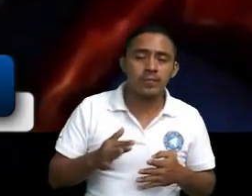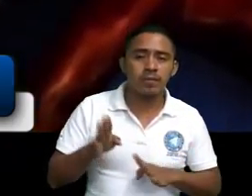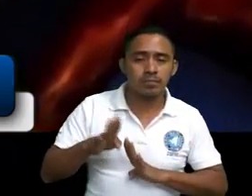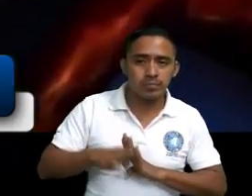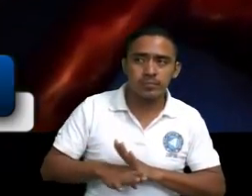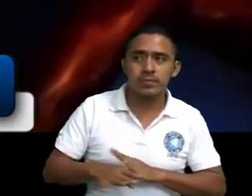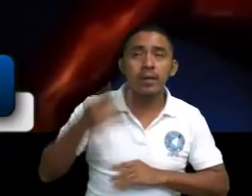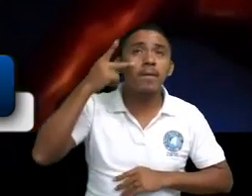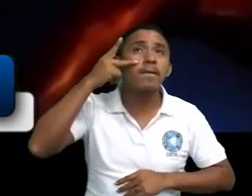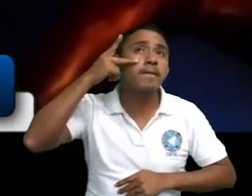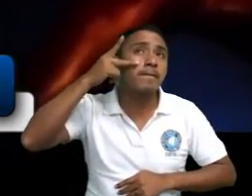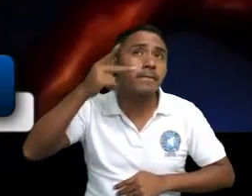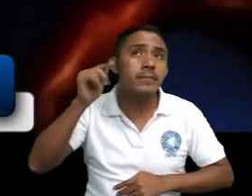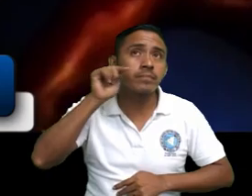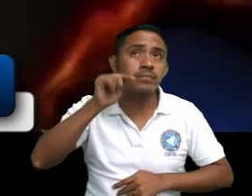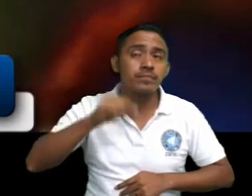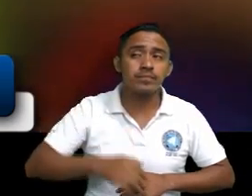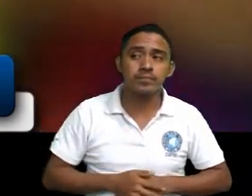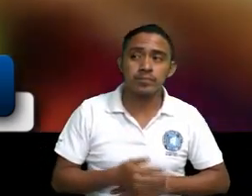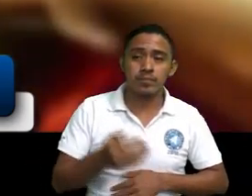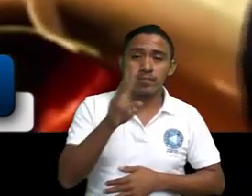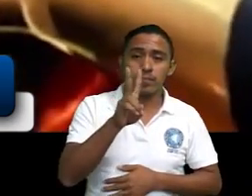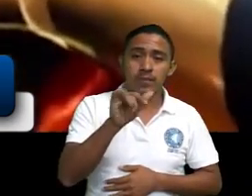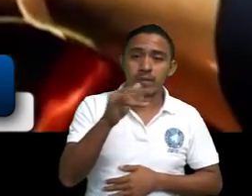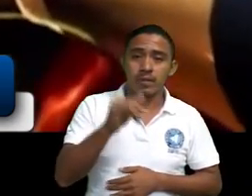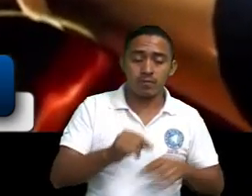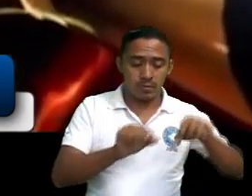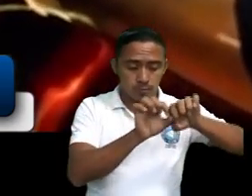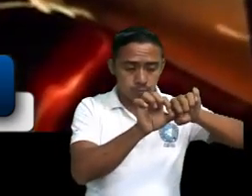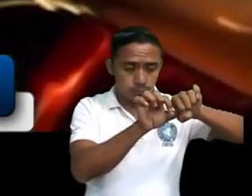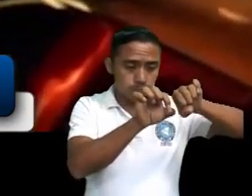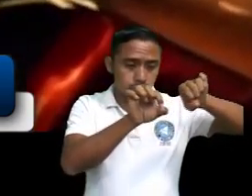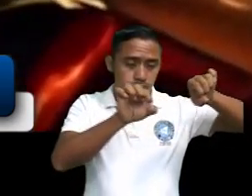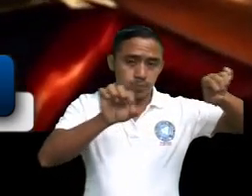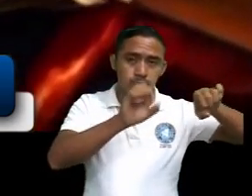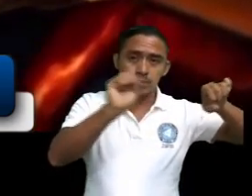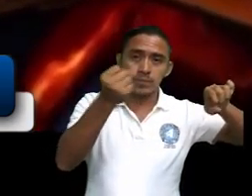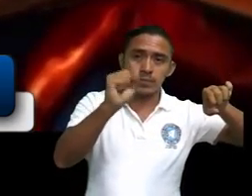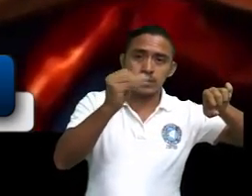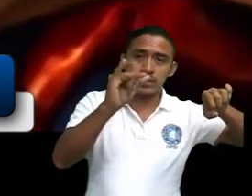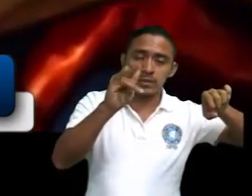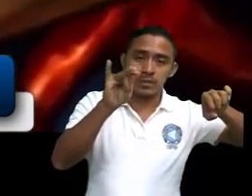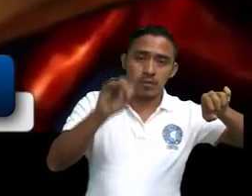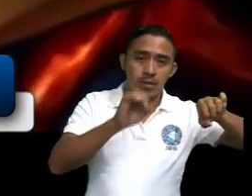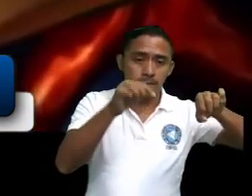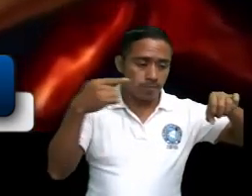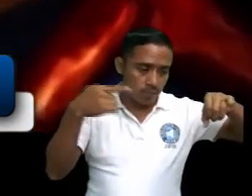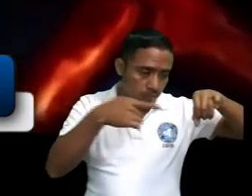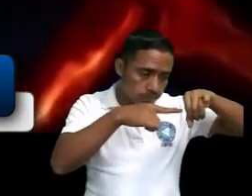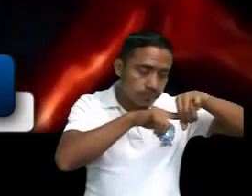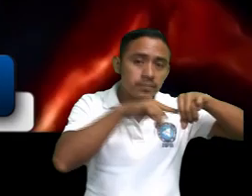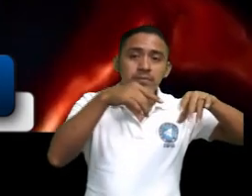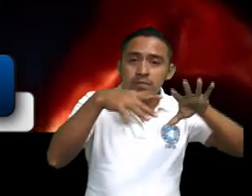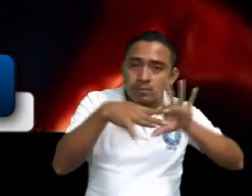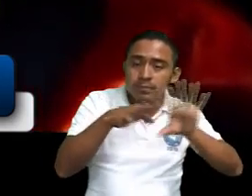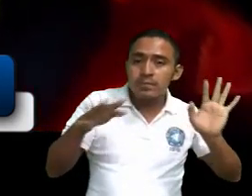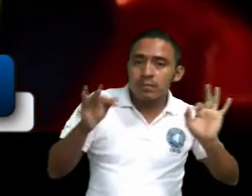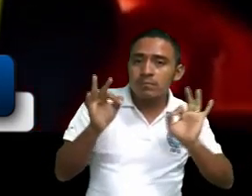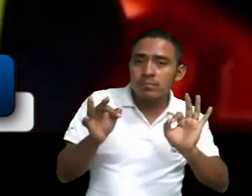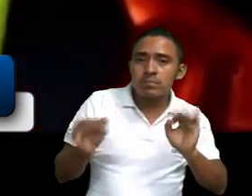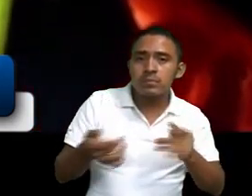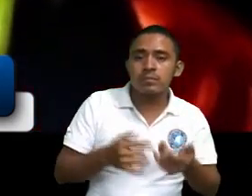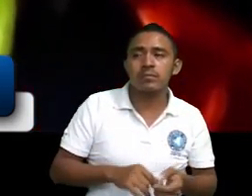Y lo que estamos viendo es la vesícula biliar, el conducto cístico, y lo que se hace por cirugía laparoscópica es lo mismo que se hace por cirugía abierta